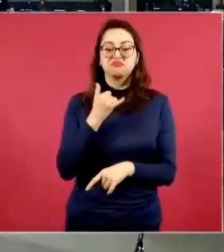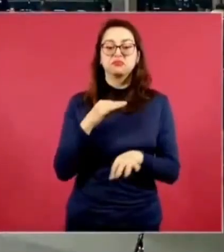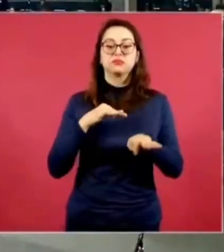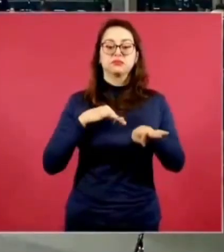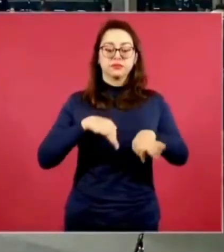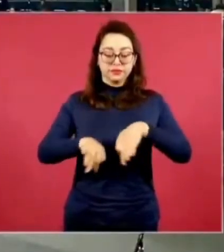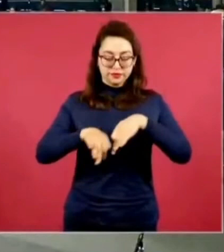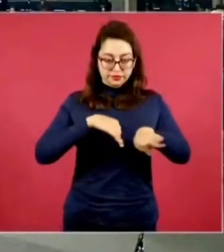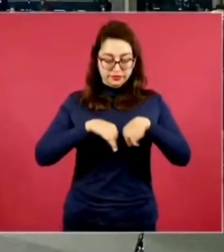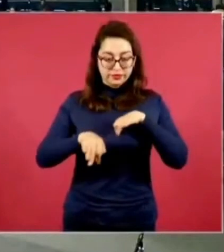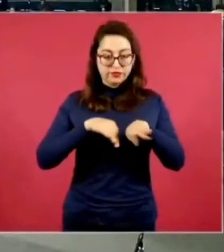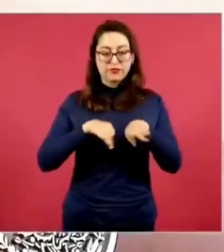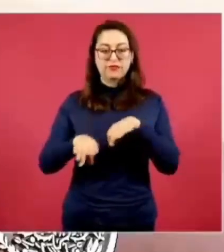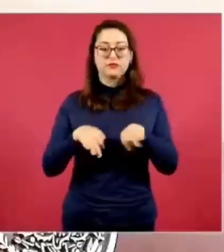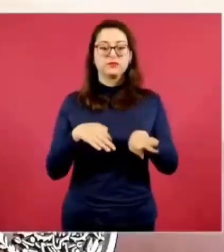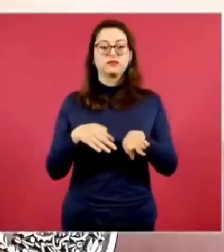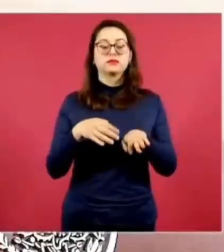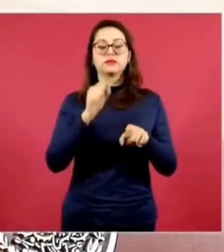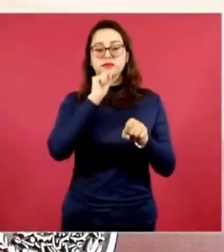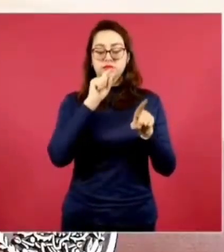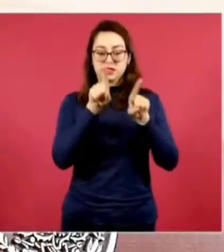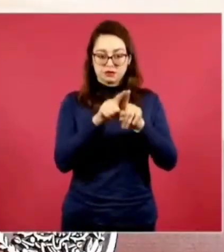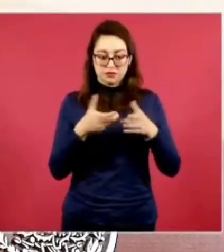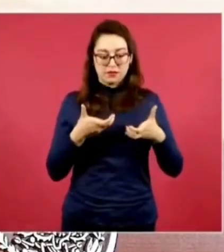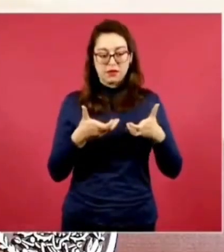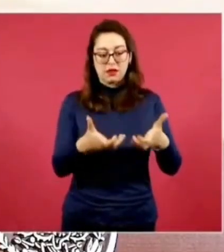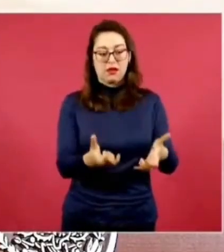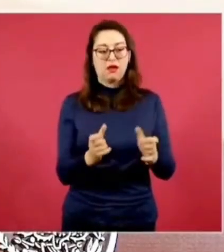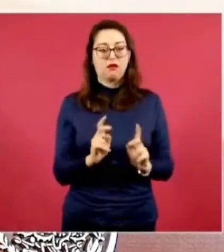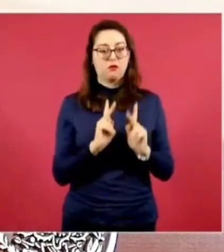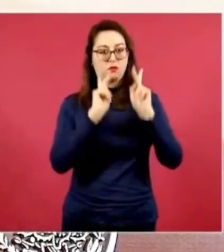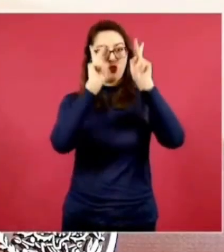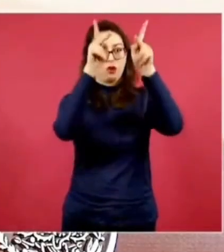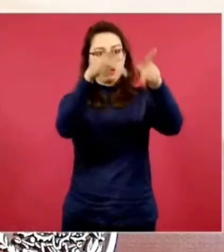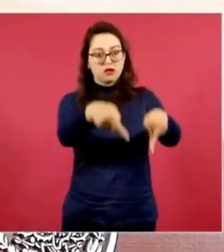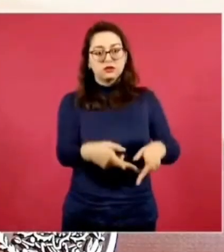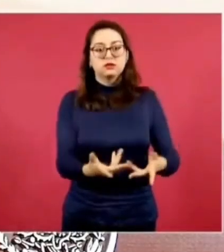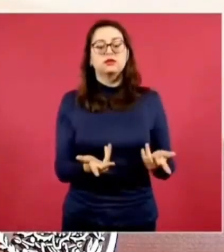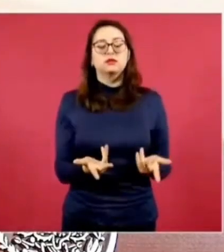de el viaducto en